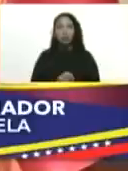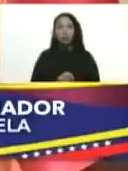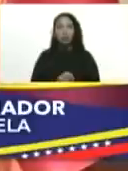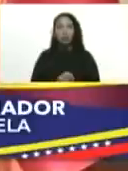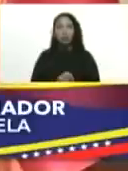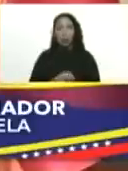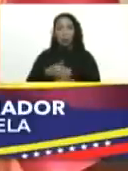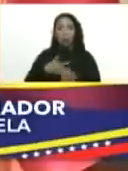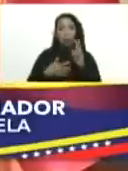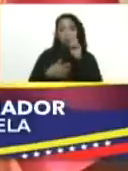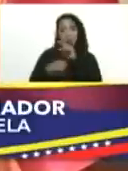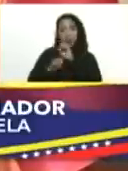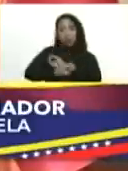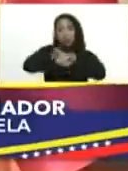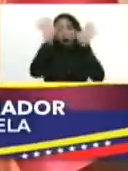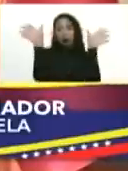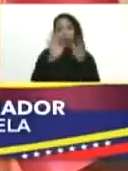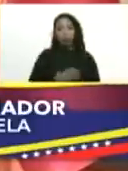podemos verlo claramente.